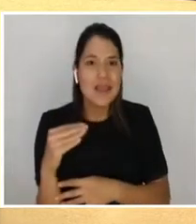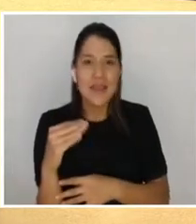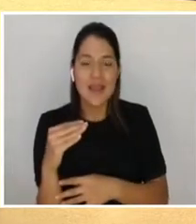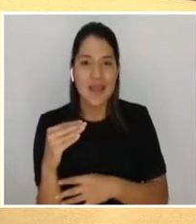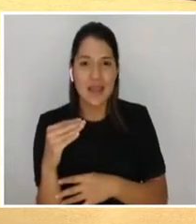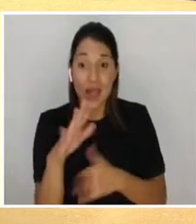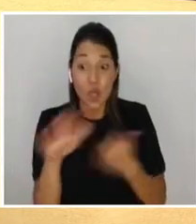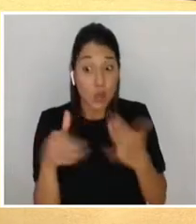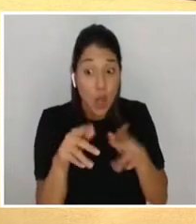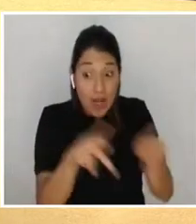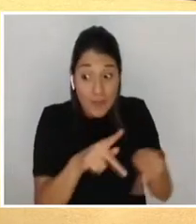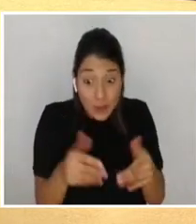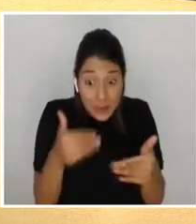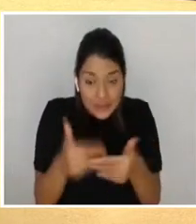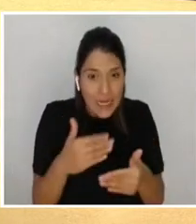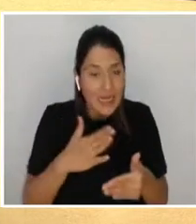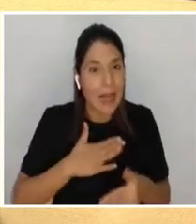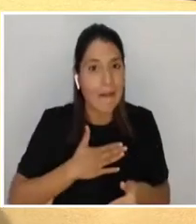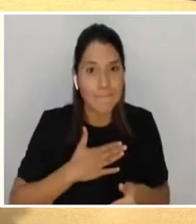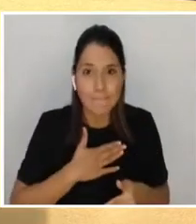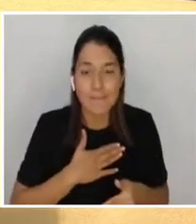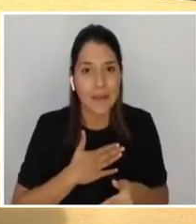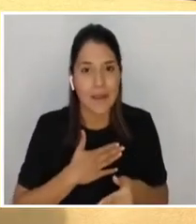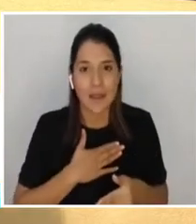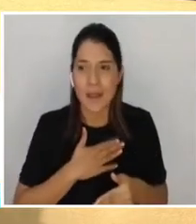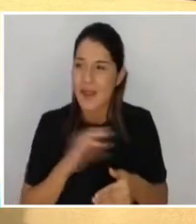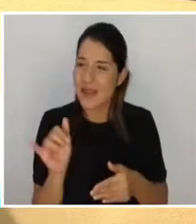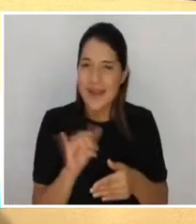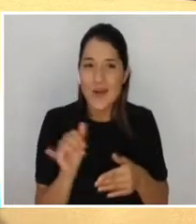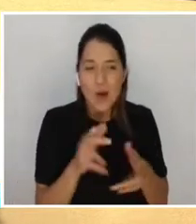mío se embriaguen de